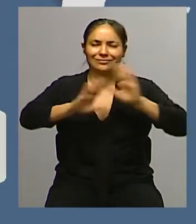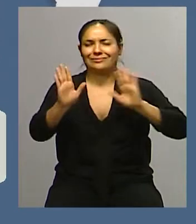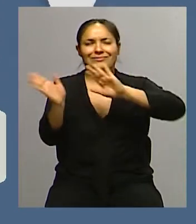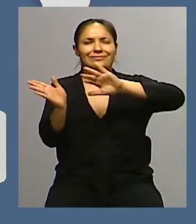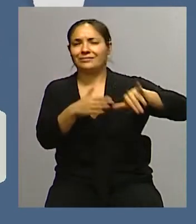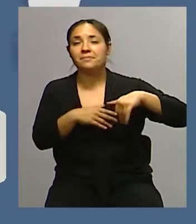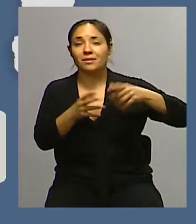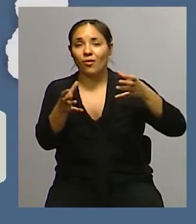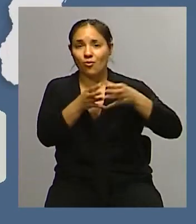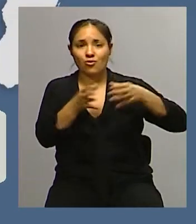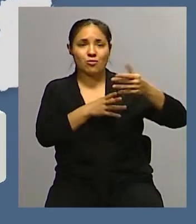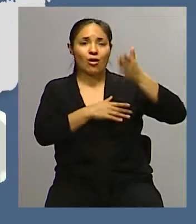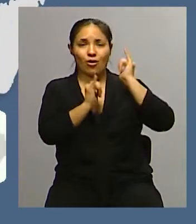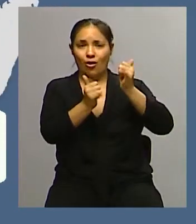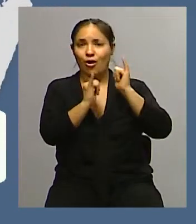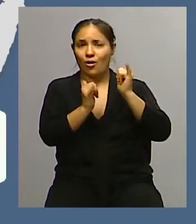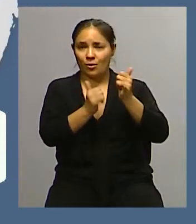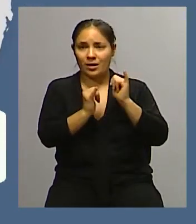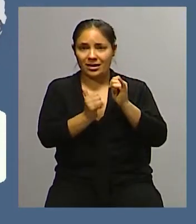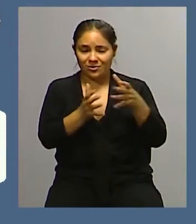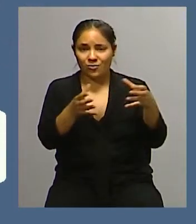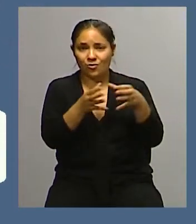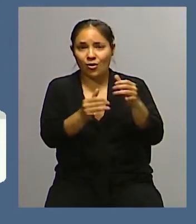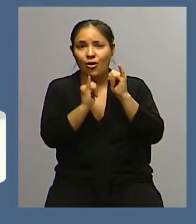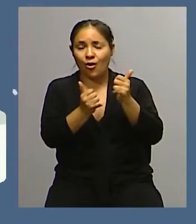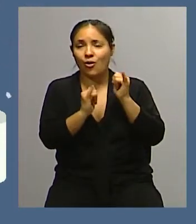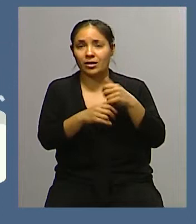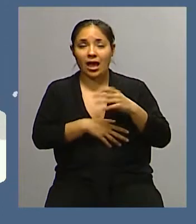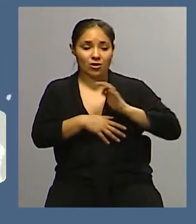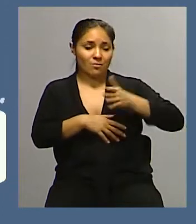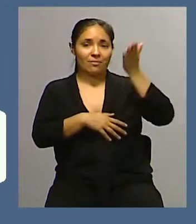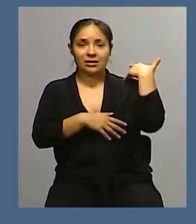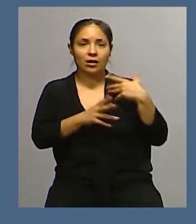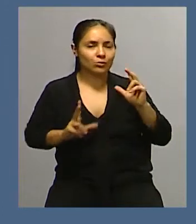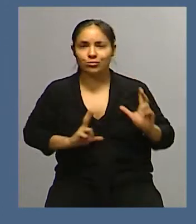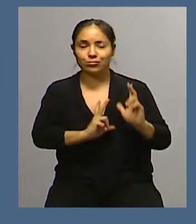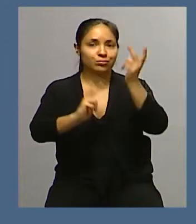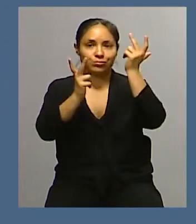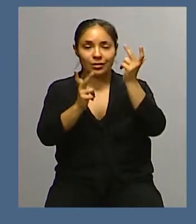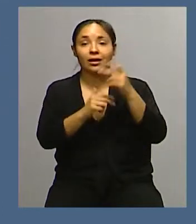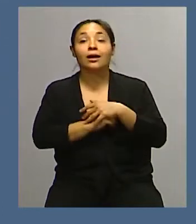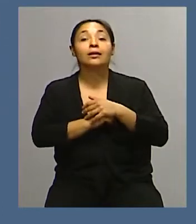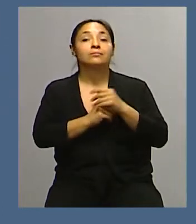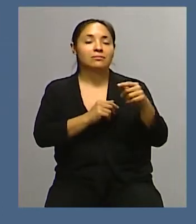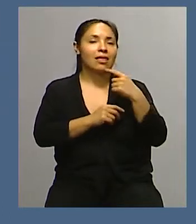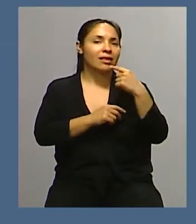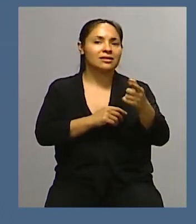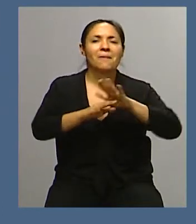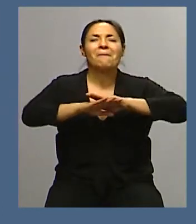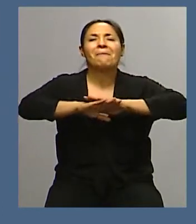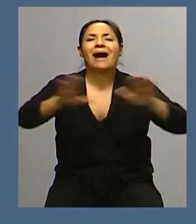a los grupos de jóvenes, los grupos de juventudes. Sí. Greta Thunberg el año pasado estaba muy enojada en Glasgow, dijo que no soportaba más